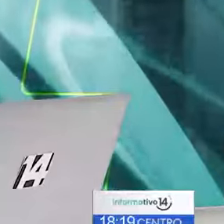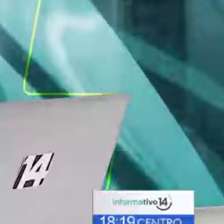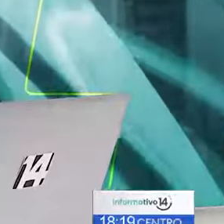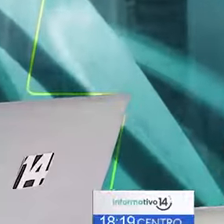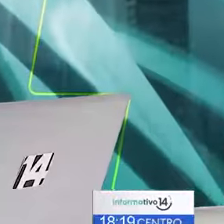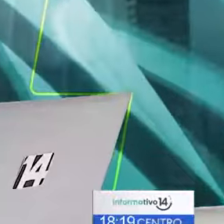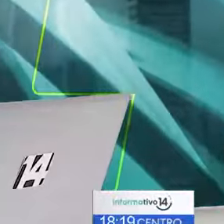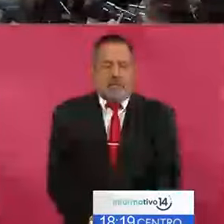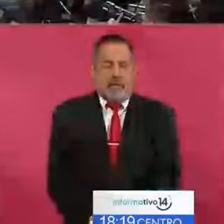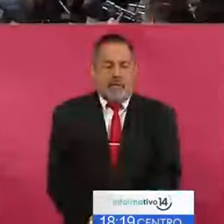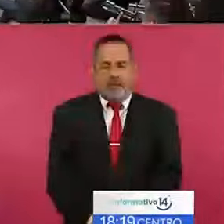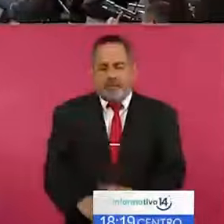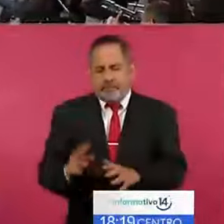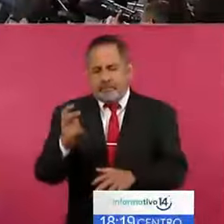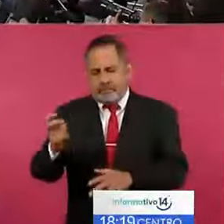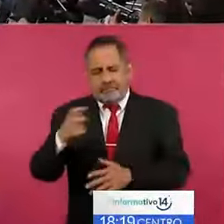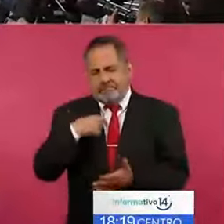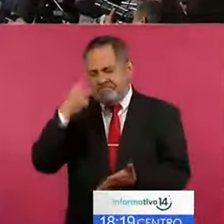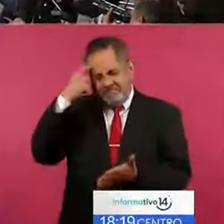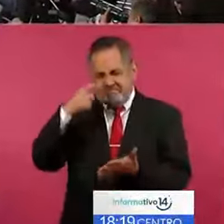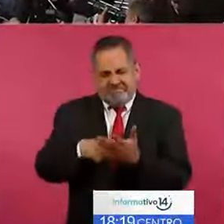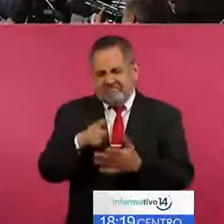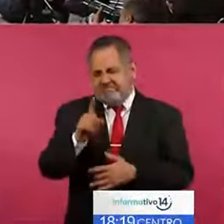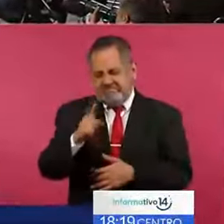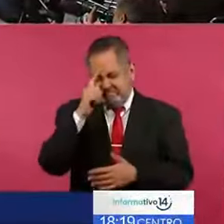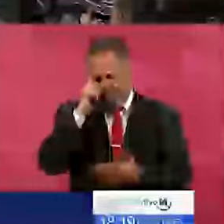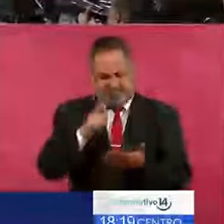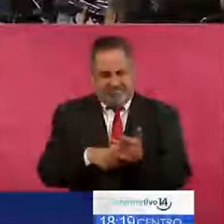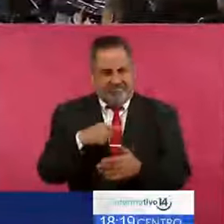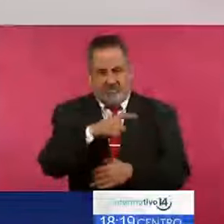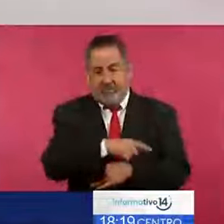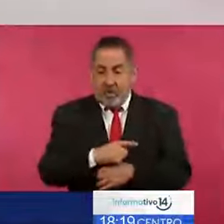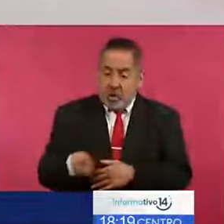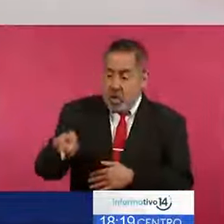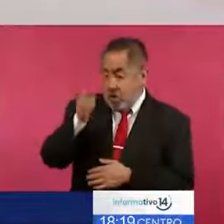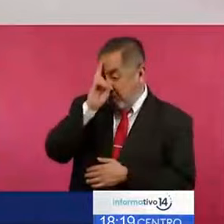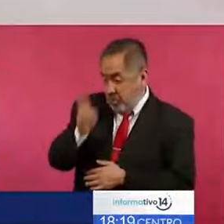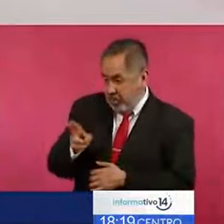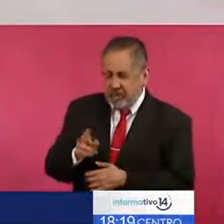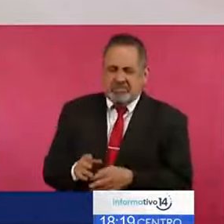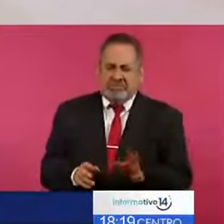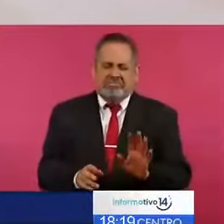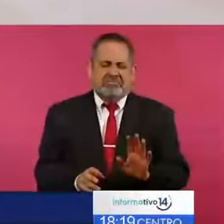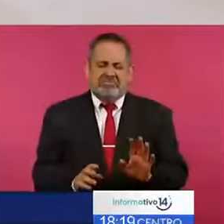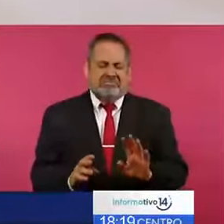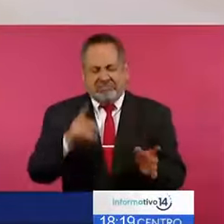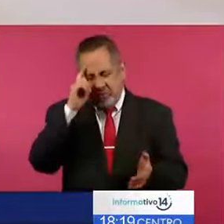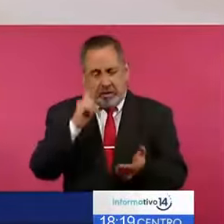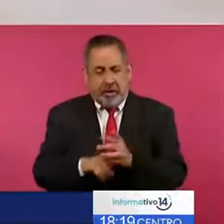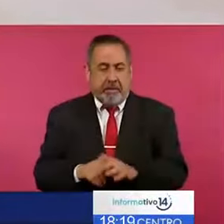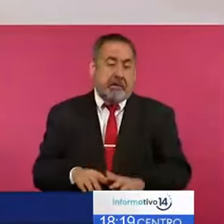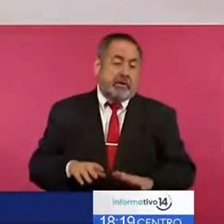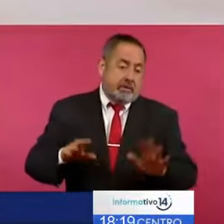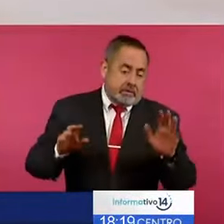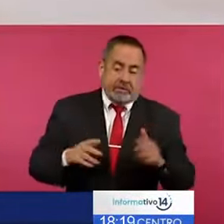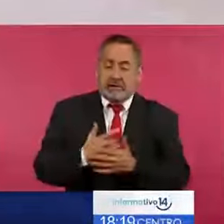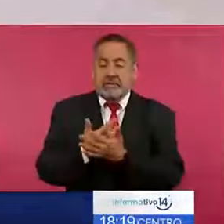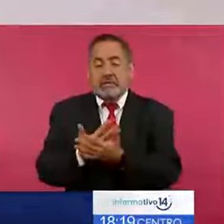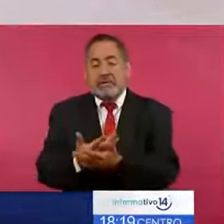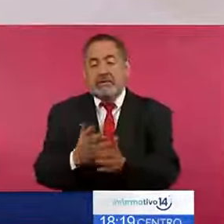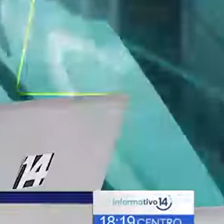texto. Que se atrevan a prohibirlo. Pero vamos a esperar.